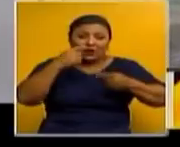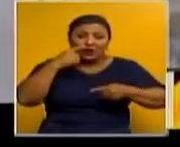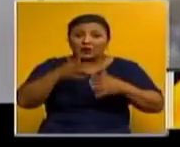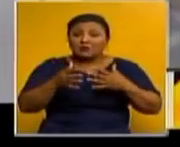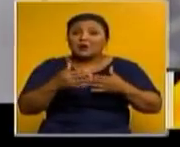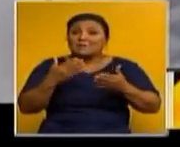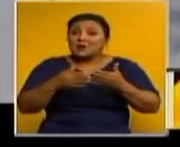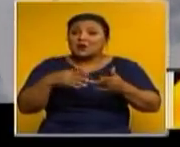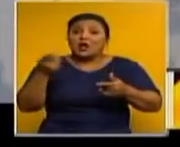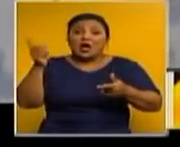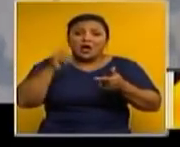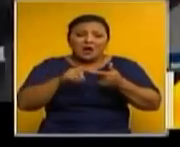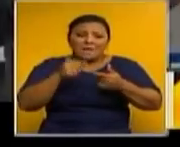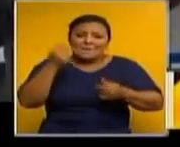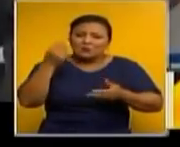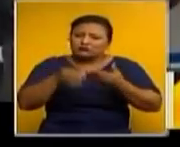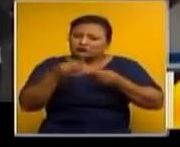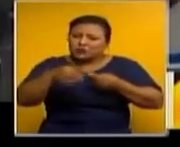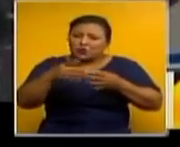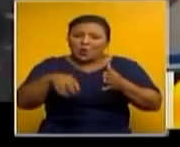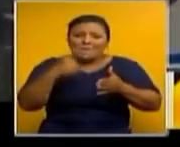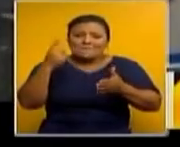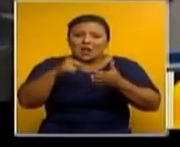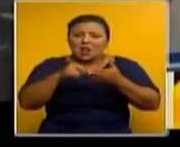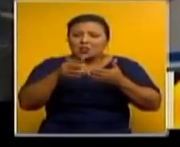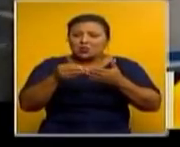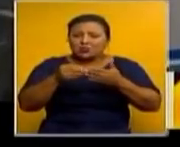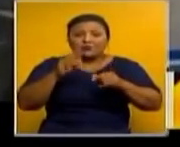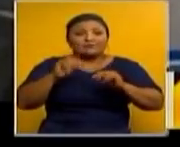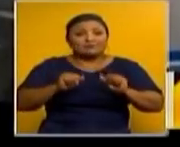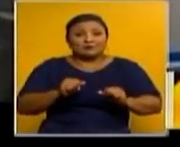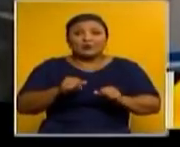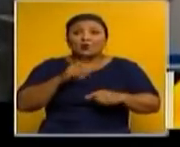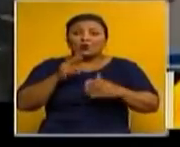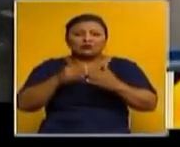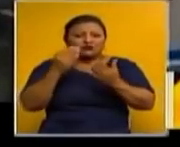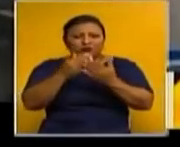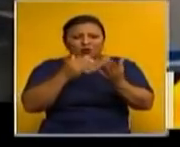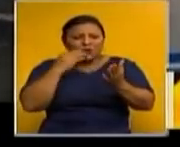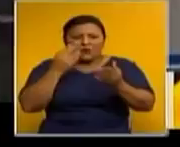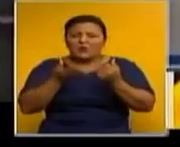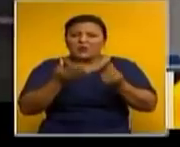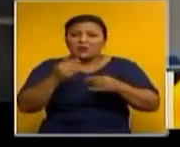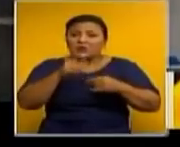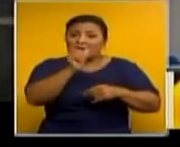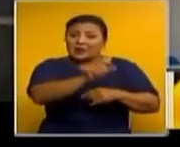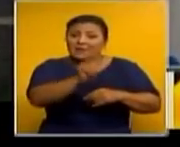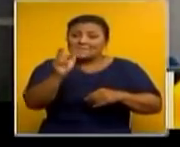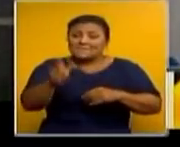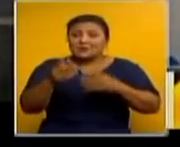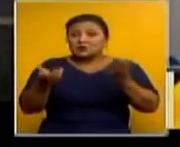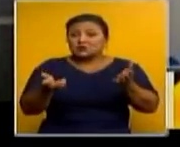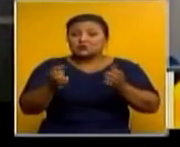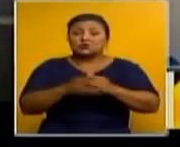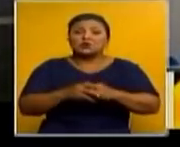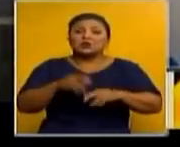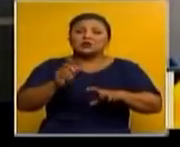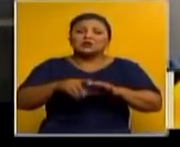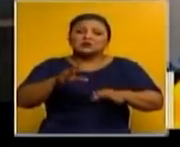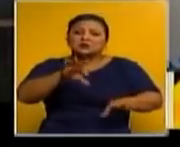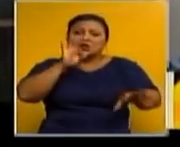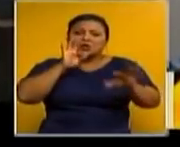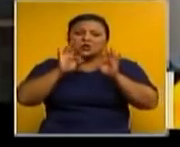y llegó a los $1,000. Realizando el respectivo registro, encontramos tanto en los ocupantes como en el vehículo sustancias